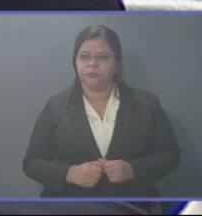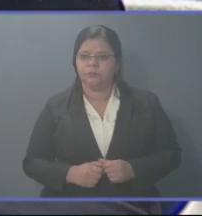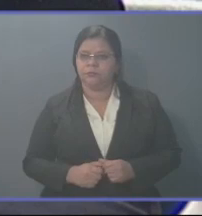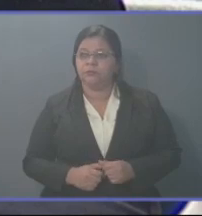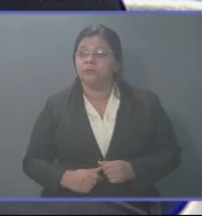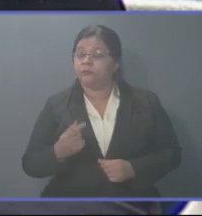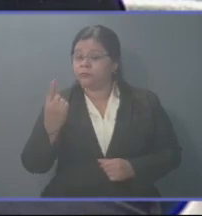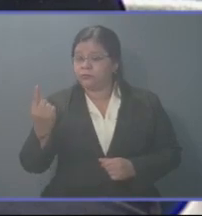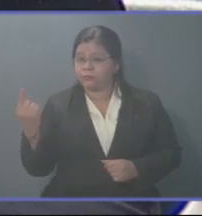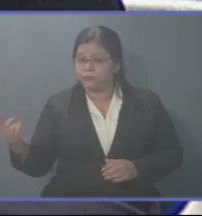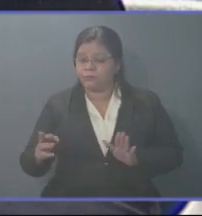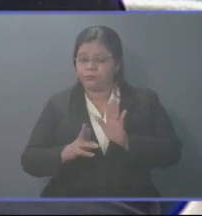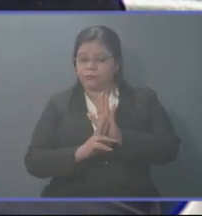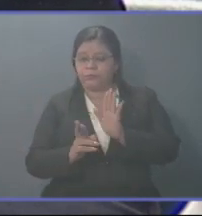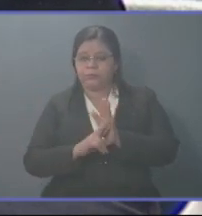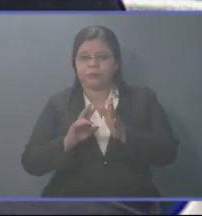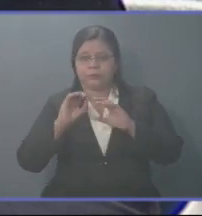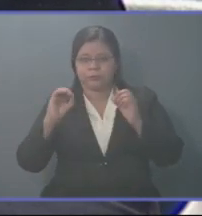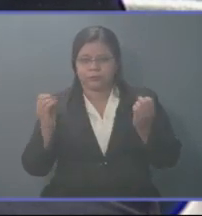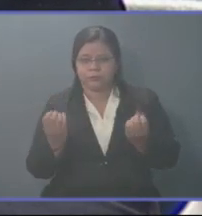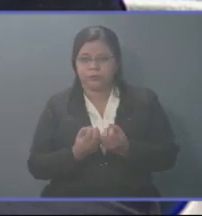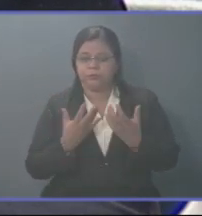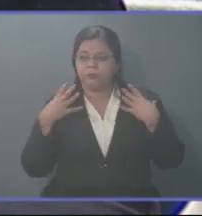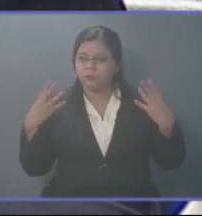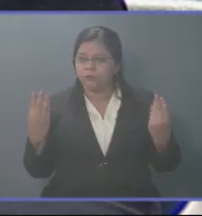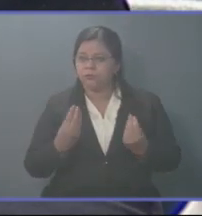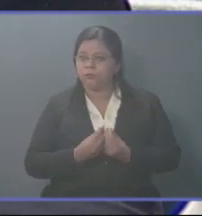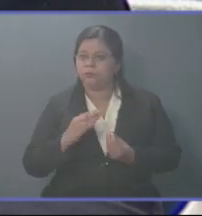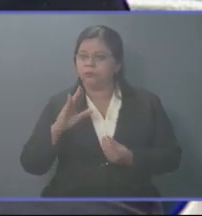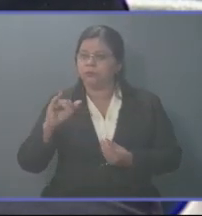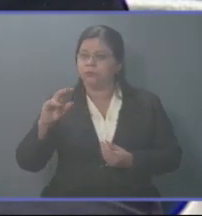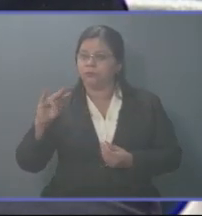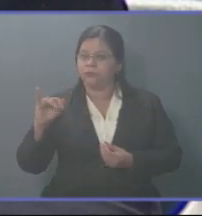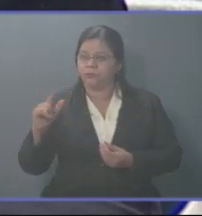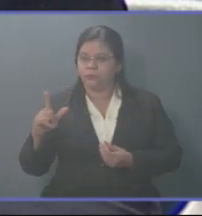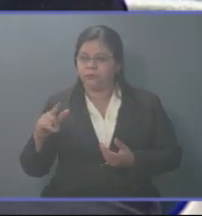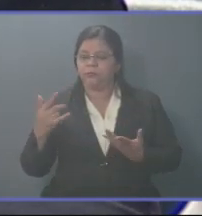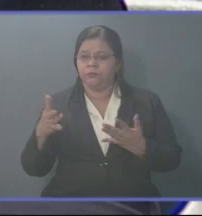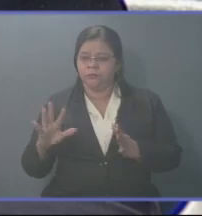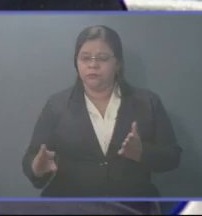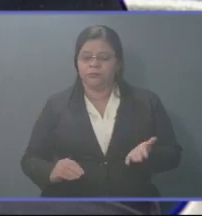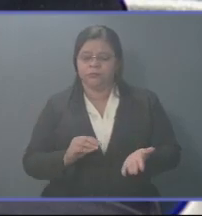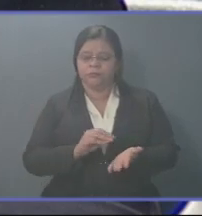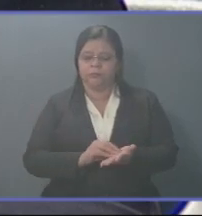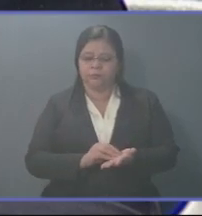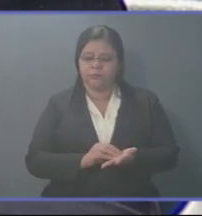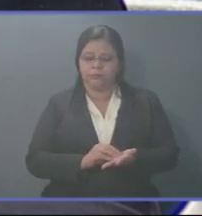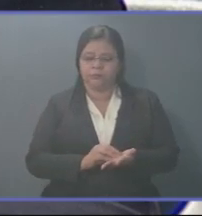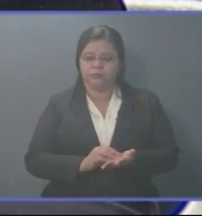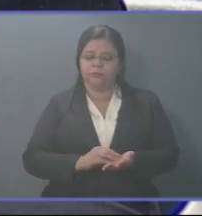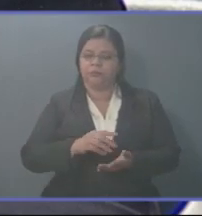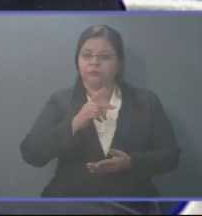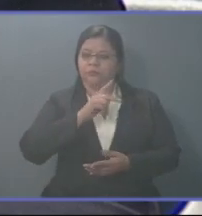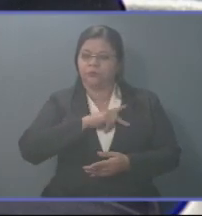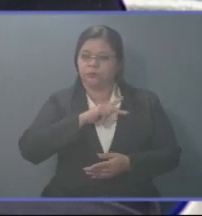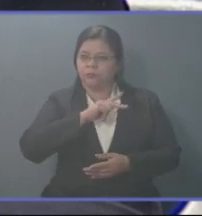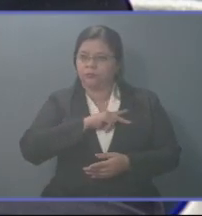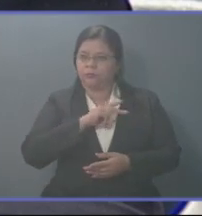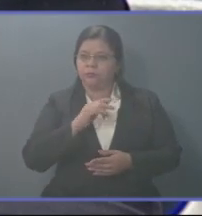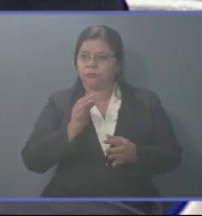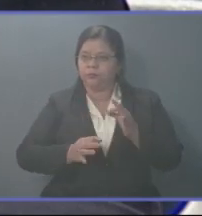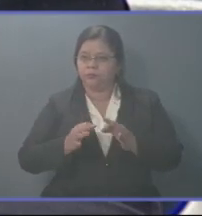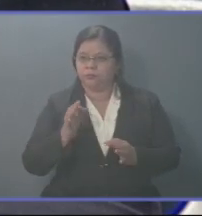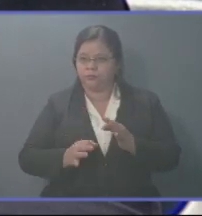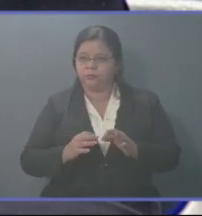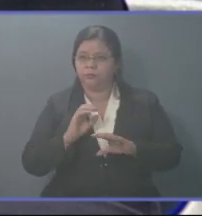Las personas representantes de las organizaciones de la sociedad civil deberán acreditar la personalidad jurídica